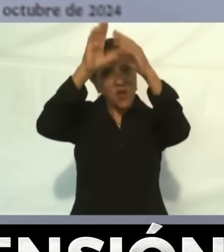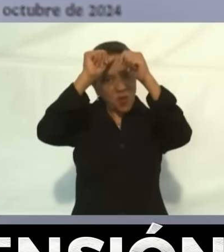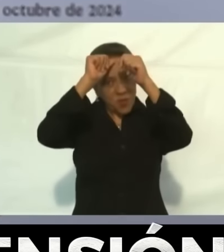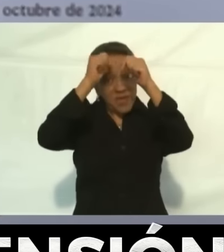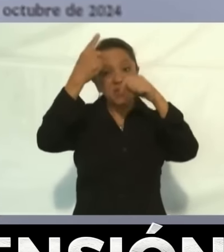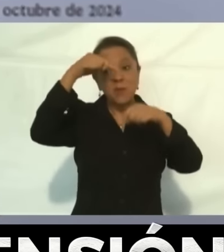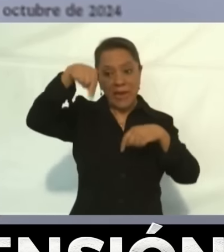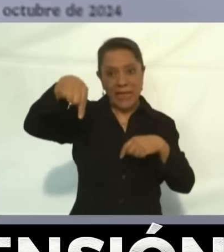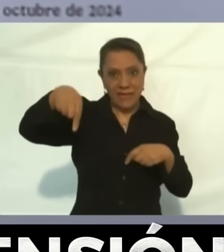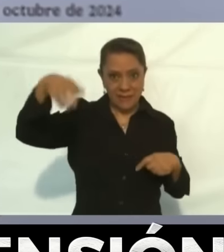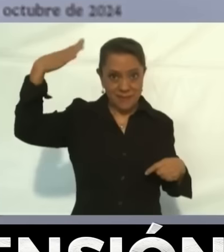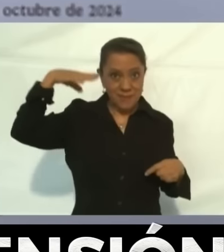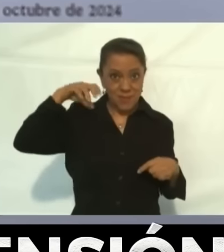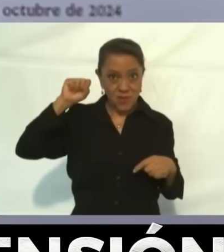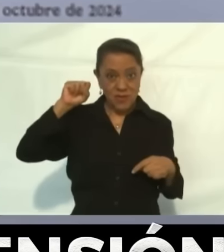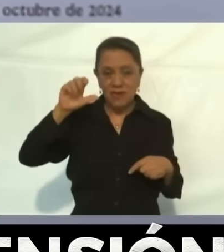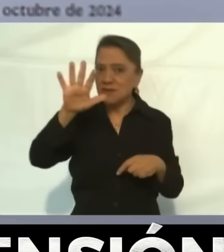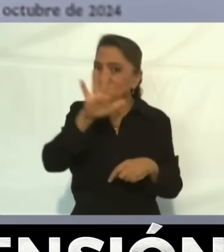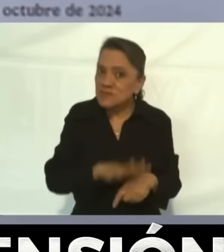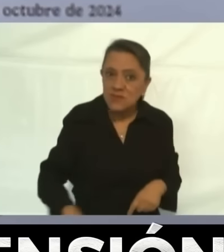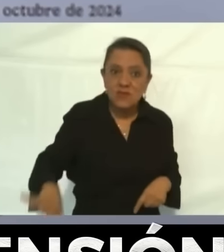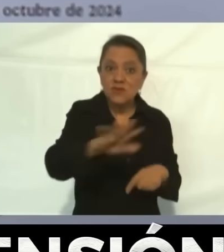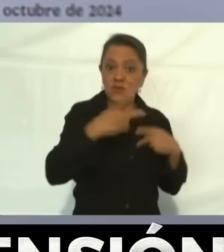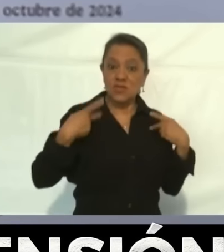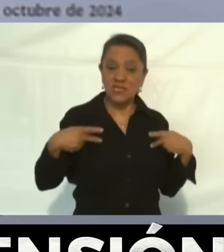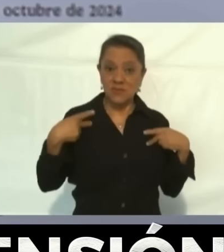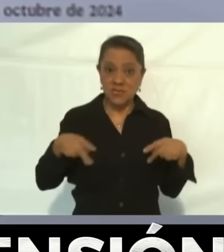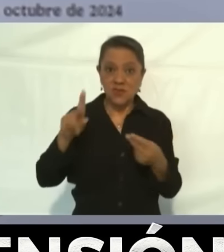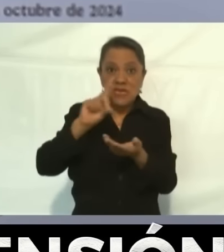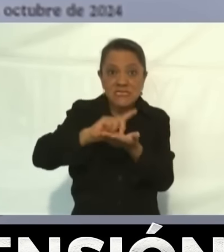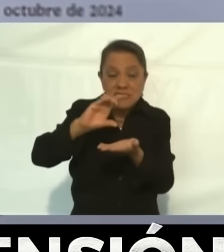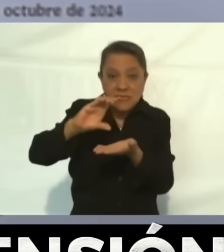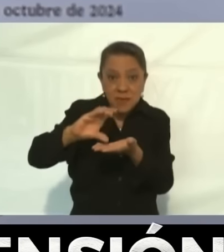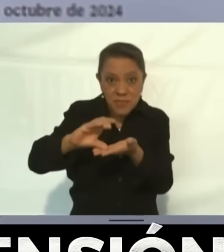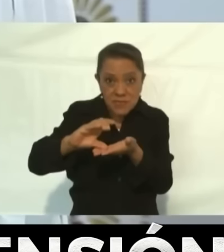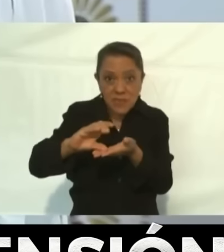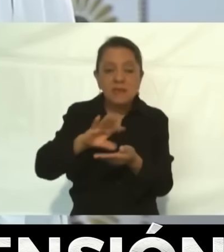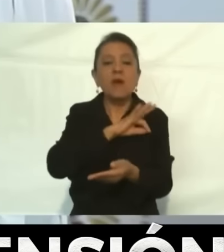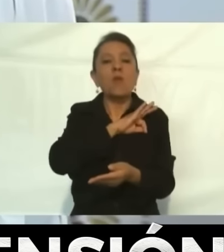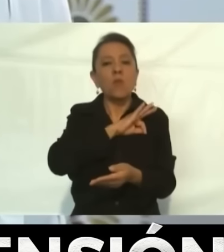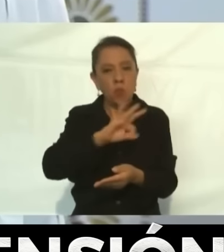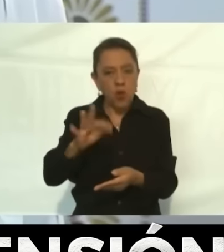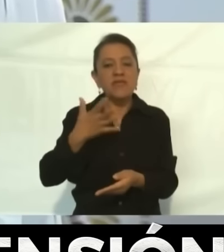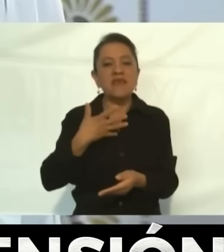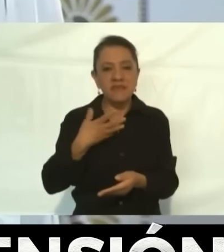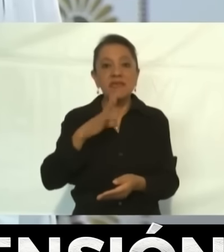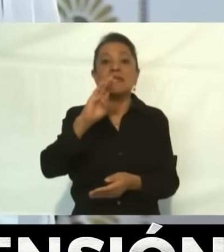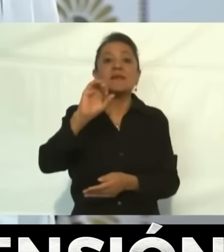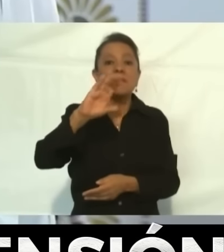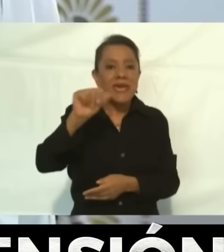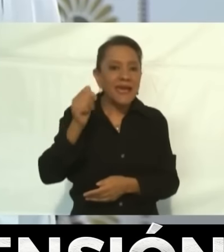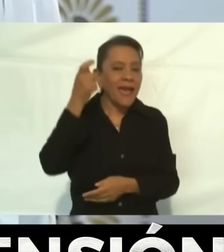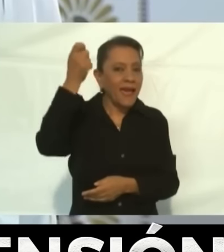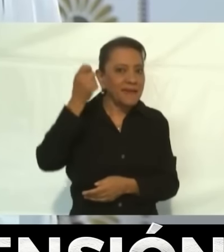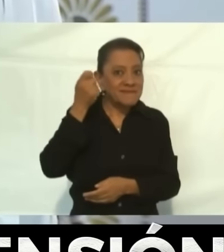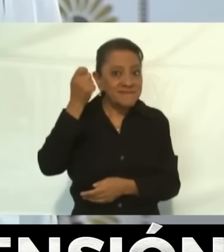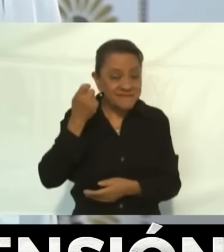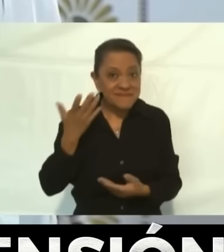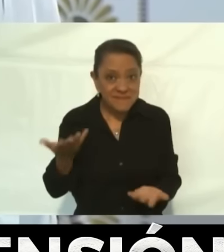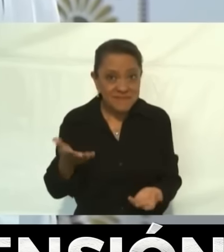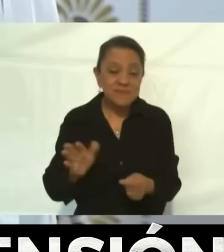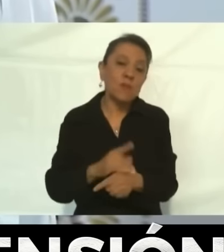en Morelos todas las personas con discapacidad accedan a esta pensión,